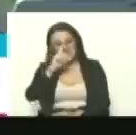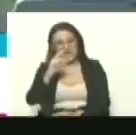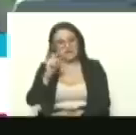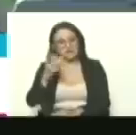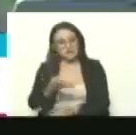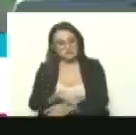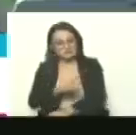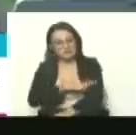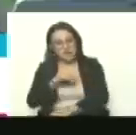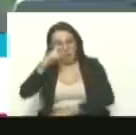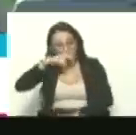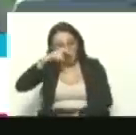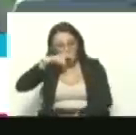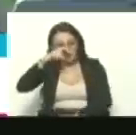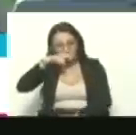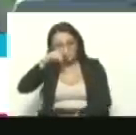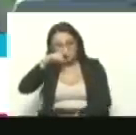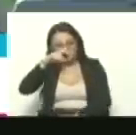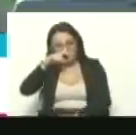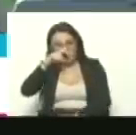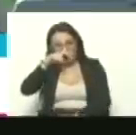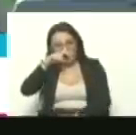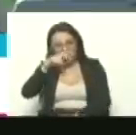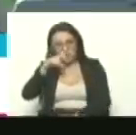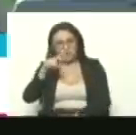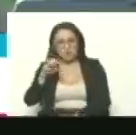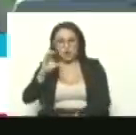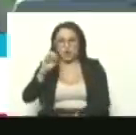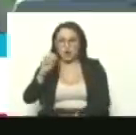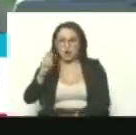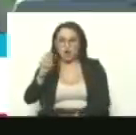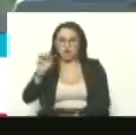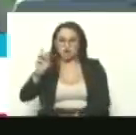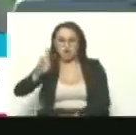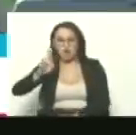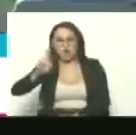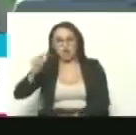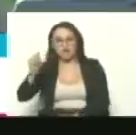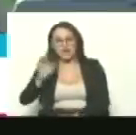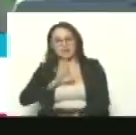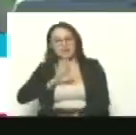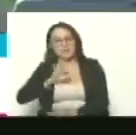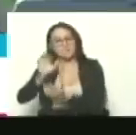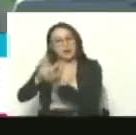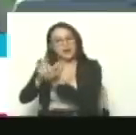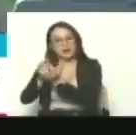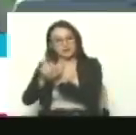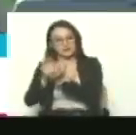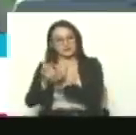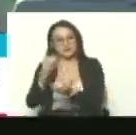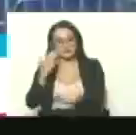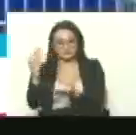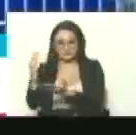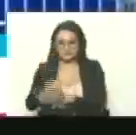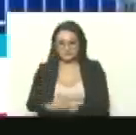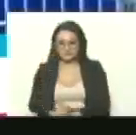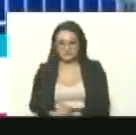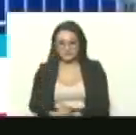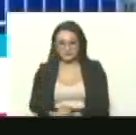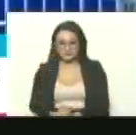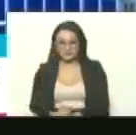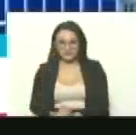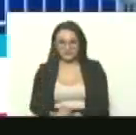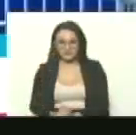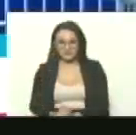dedicación, a preservar las cotorras margariteñas. Sí, hoy tenemos aquí de hecho unos